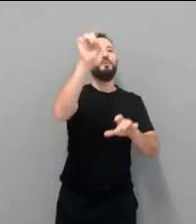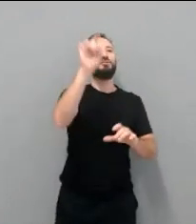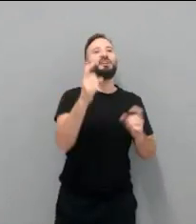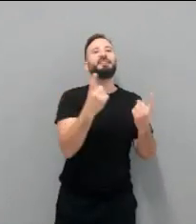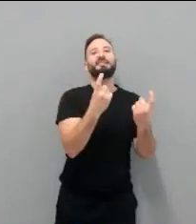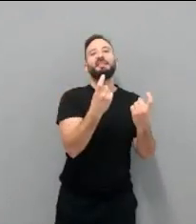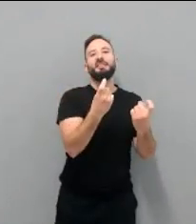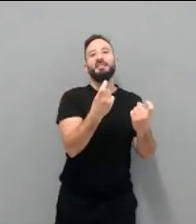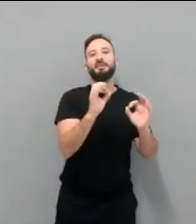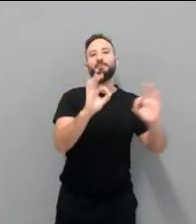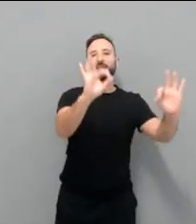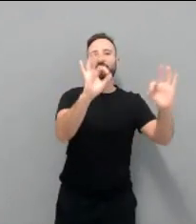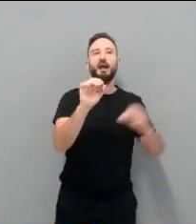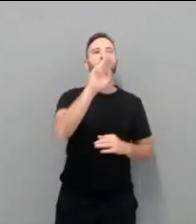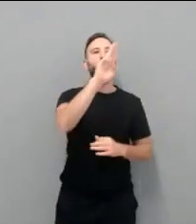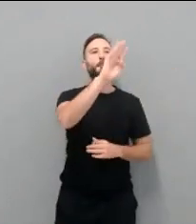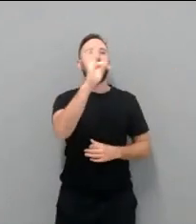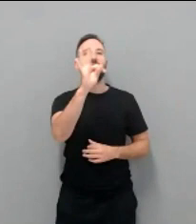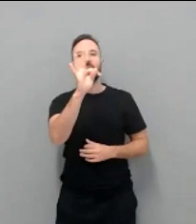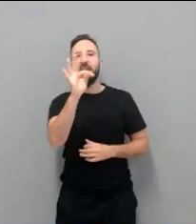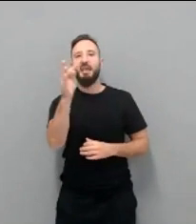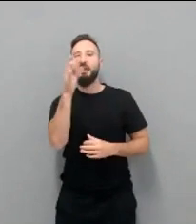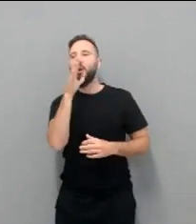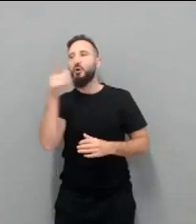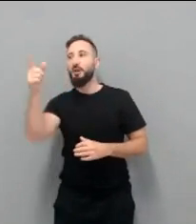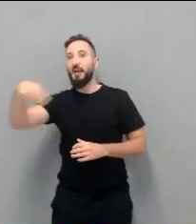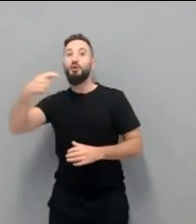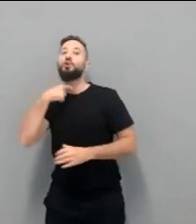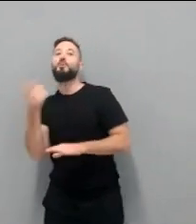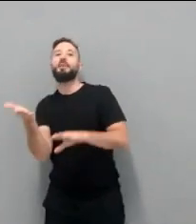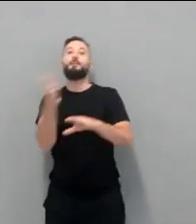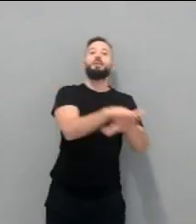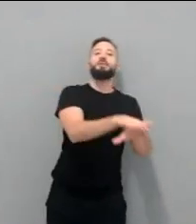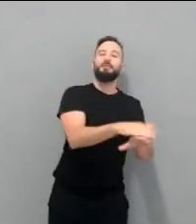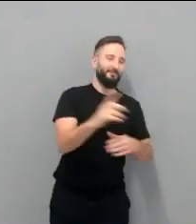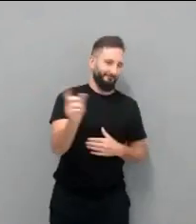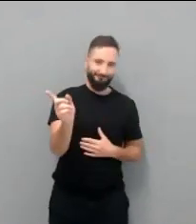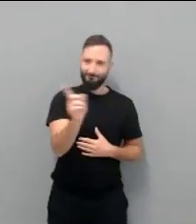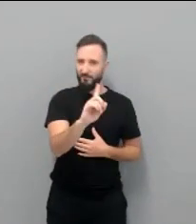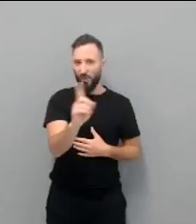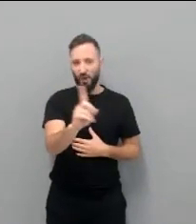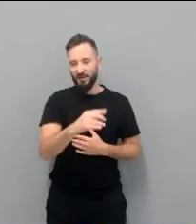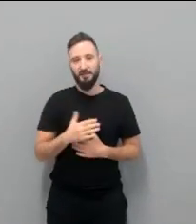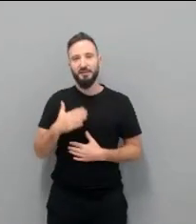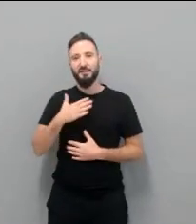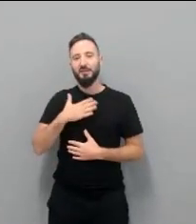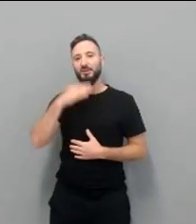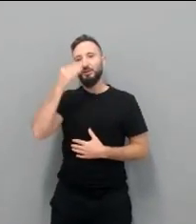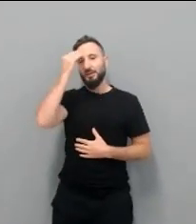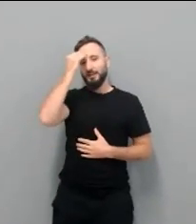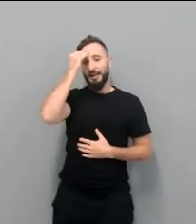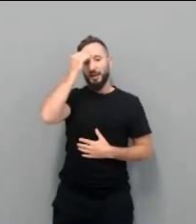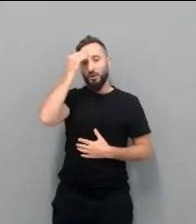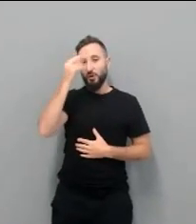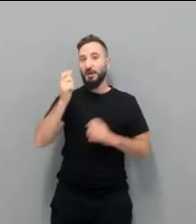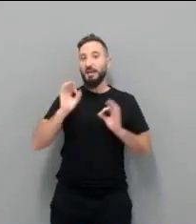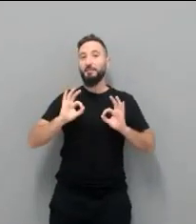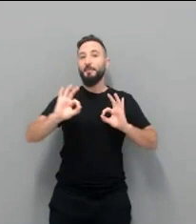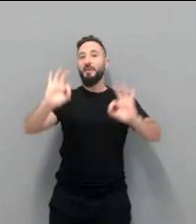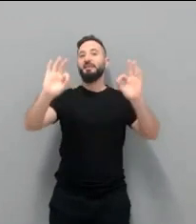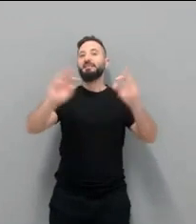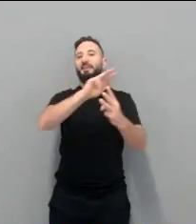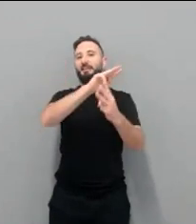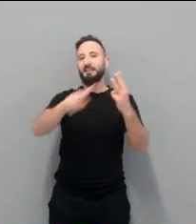específicas, PTs, bueno, ahora se llama de muchas formas diferentes. Yo tengo las tres especialidades, soy